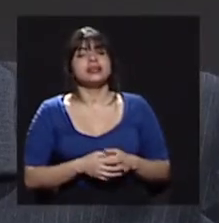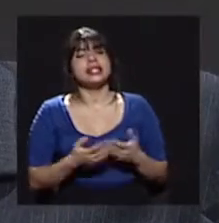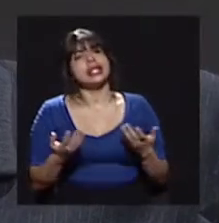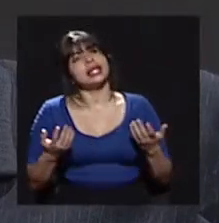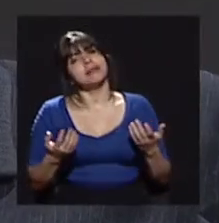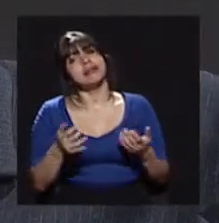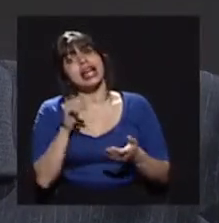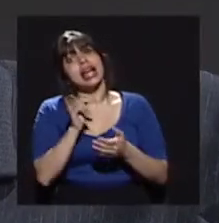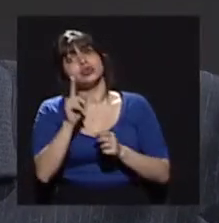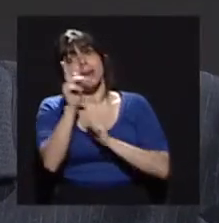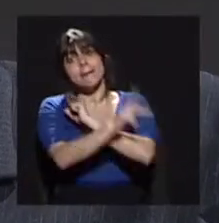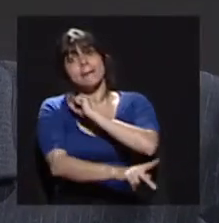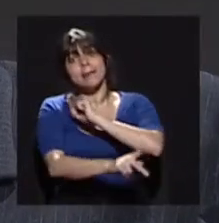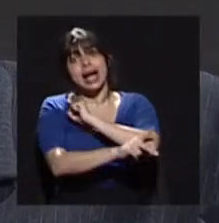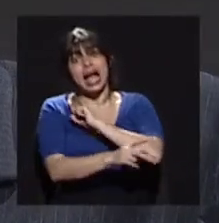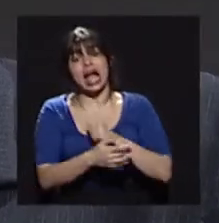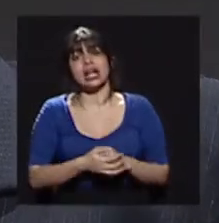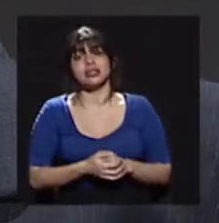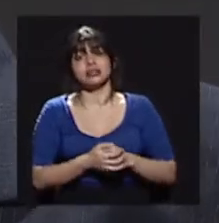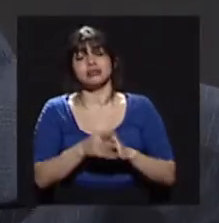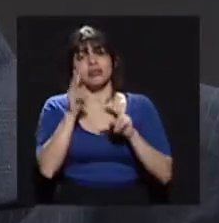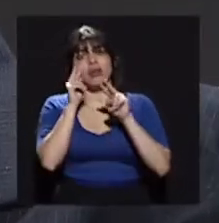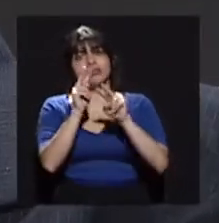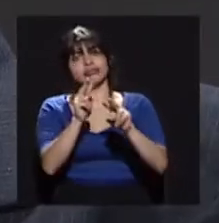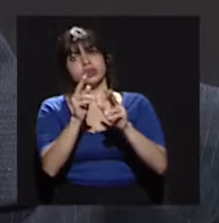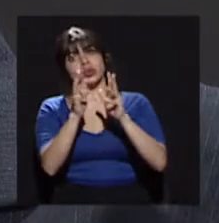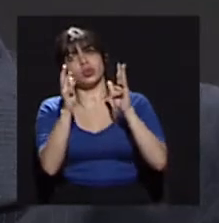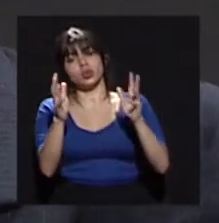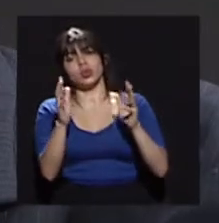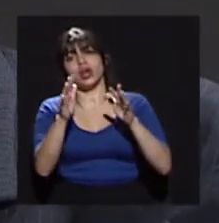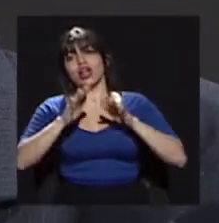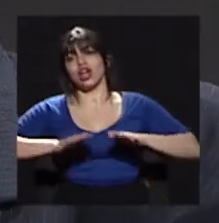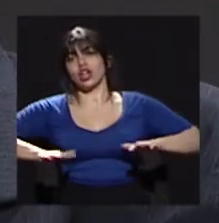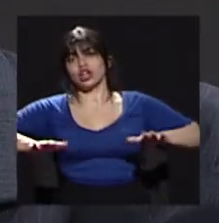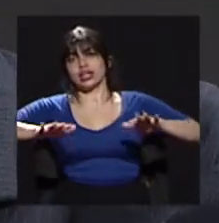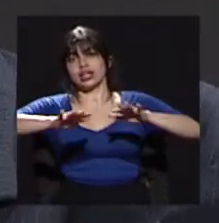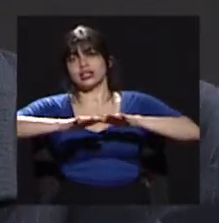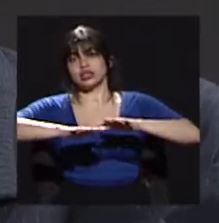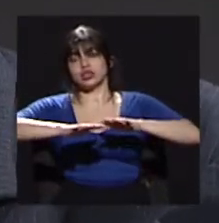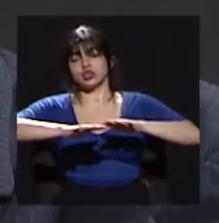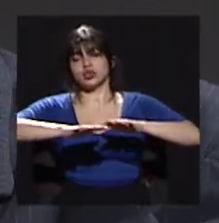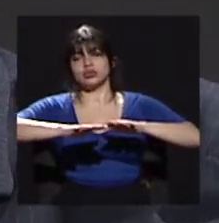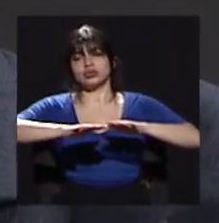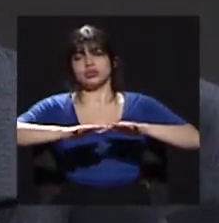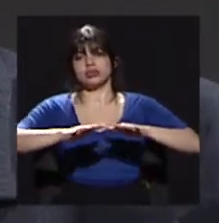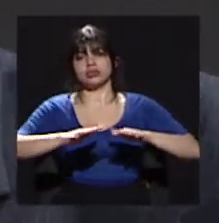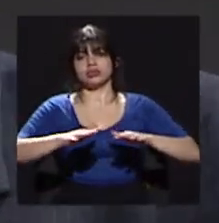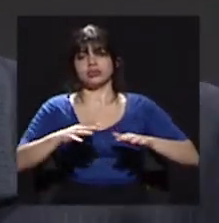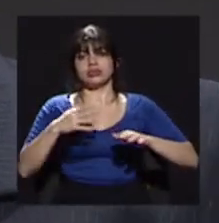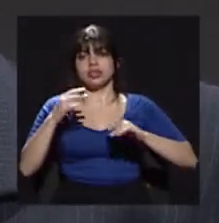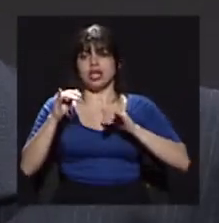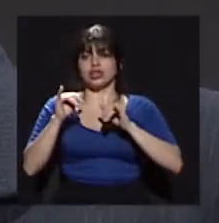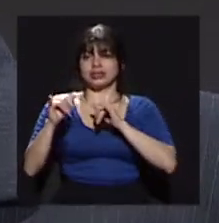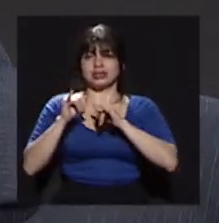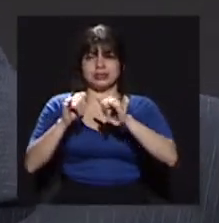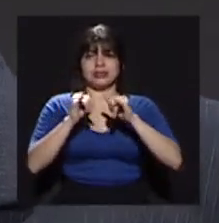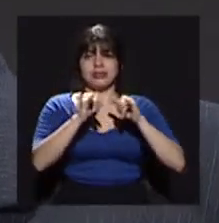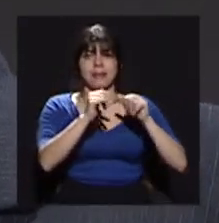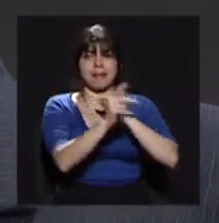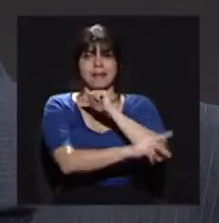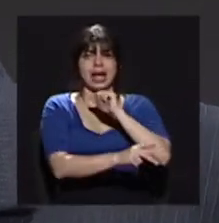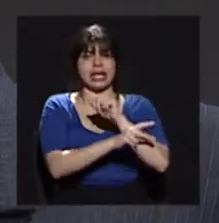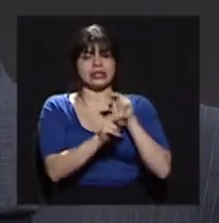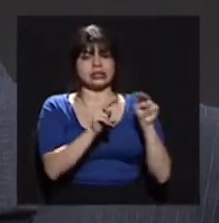y es un país que se ha destacado digamos en el contexto de nuestros similares por